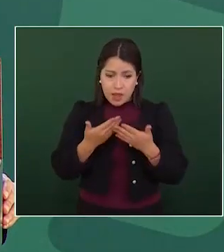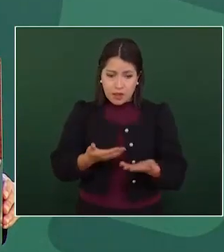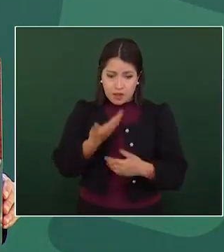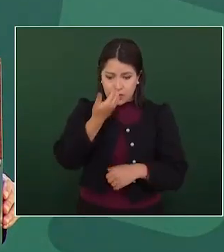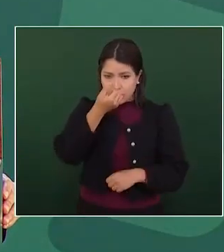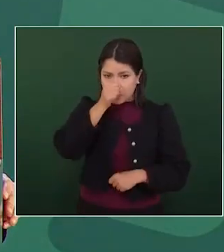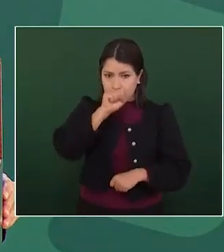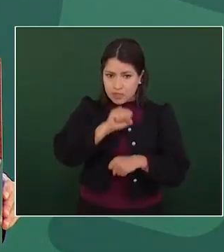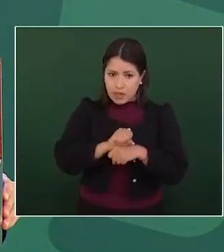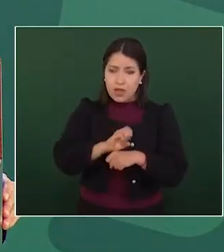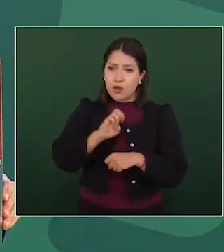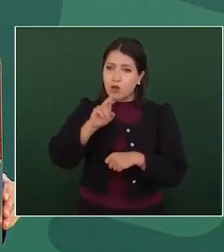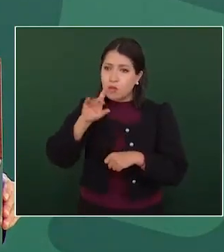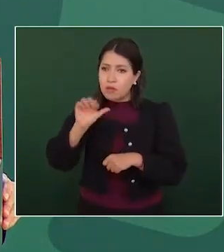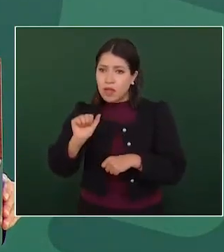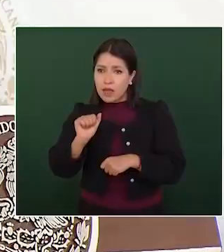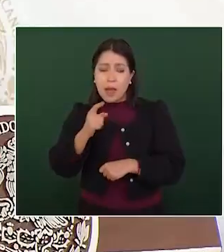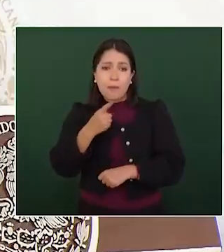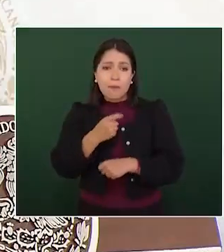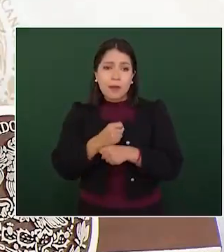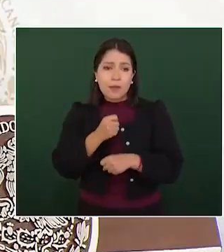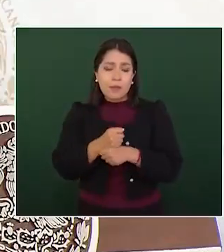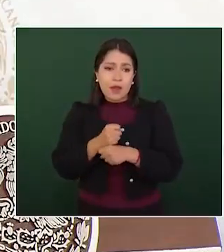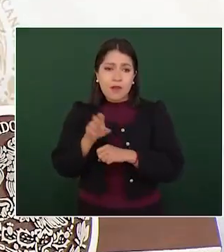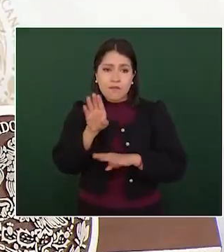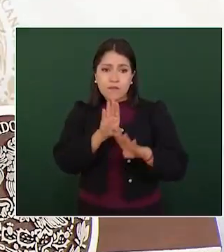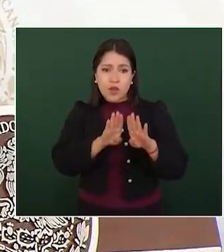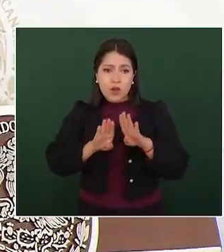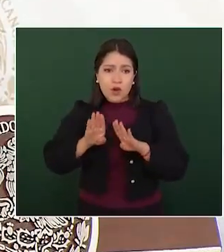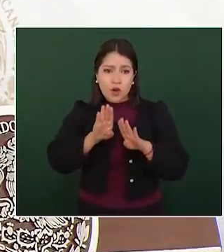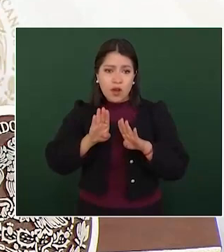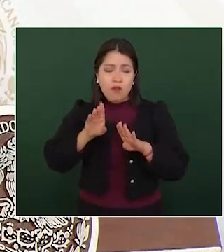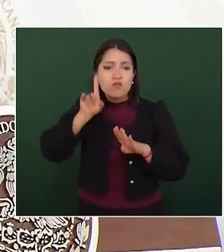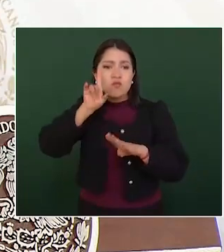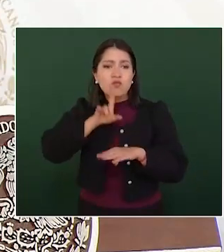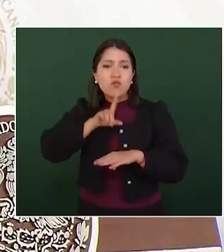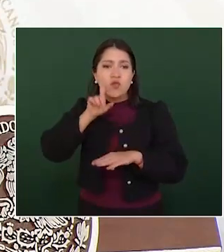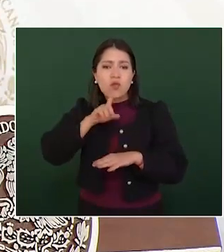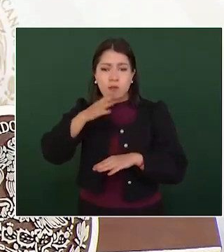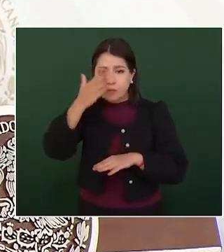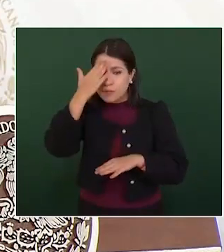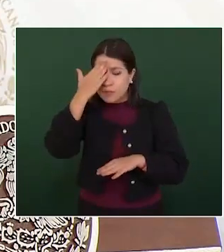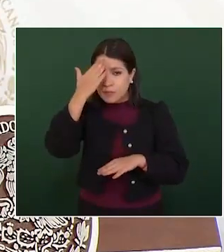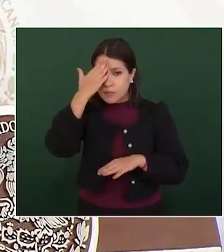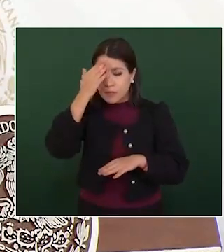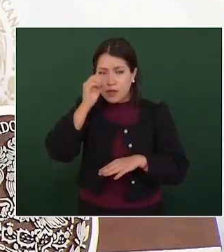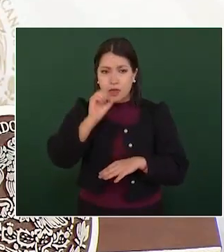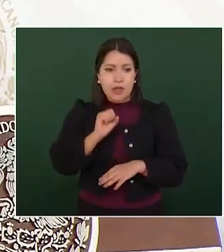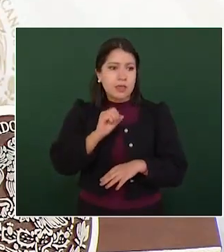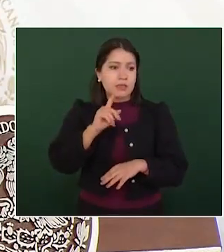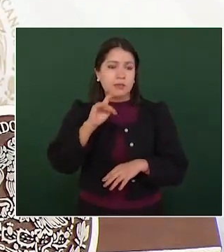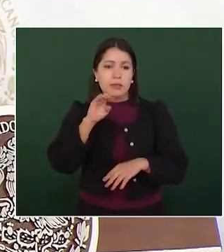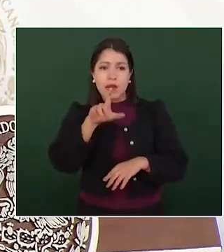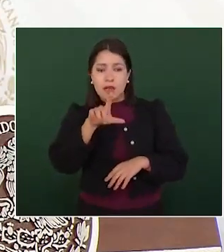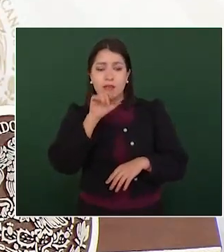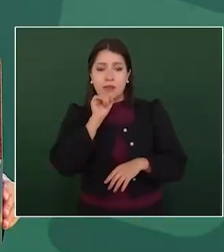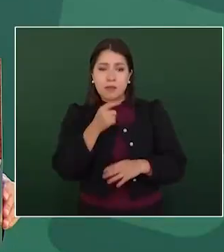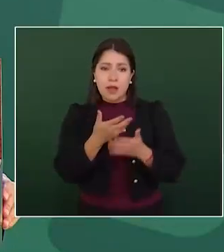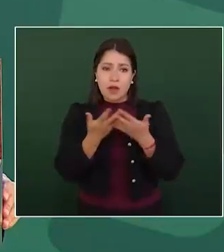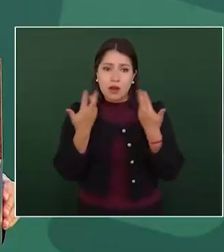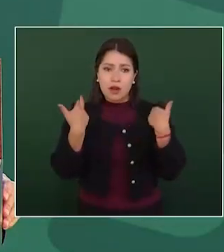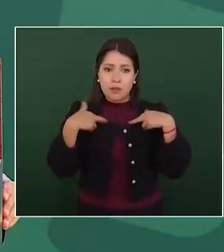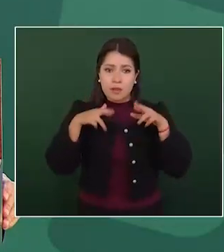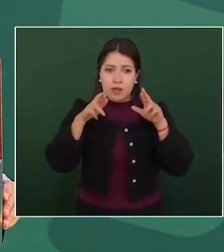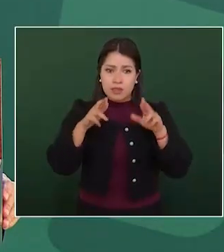secretaria de Economía, la primera bióloga y la primera mujer que dirigió la CEPAL y que hoy nos representa frente